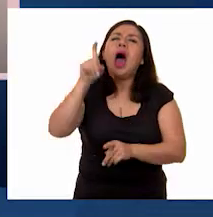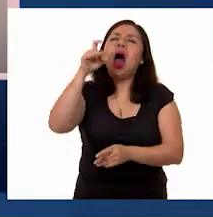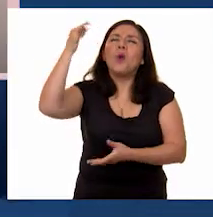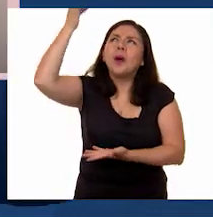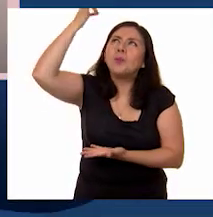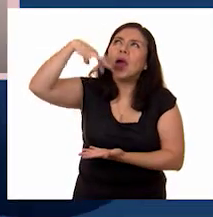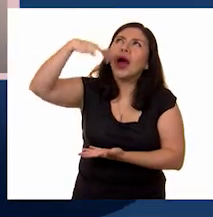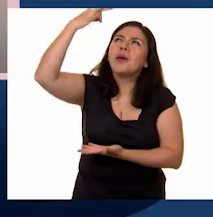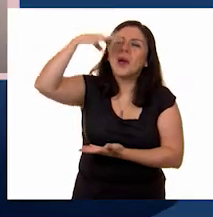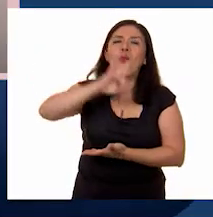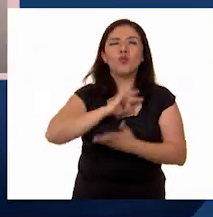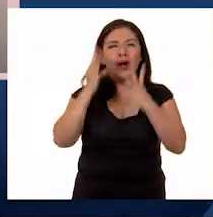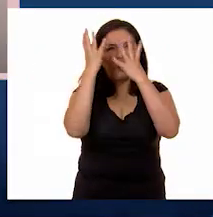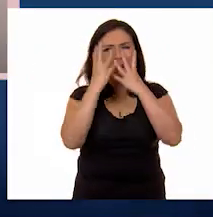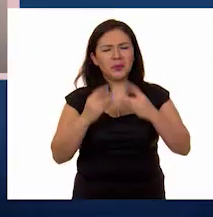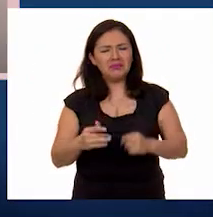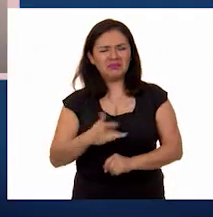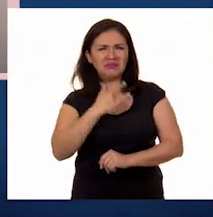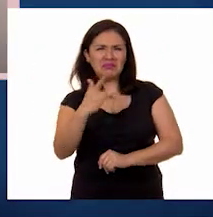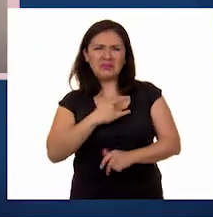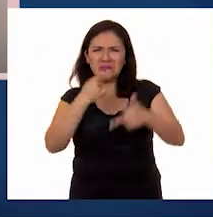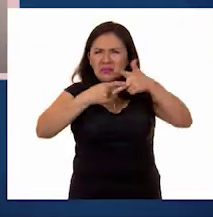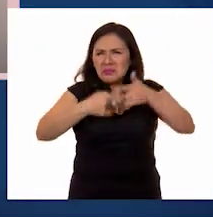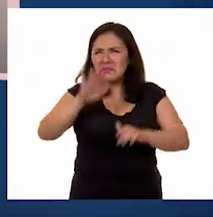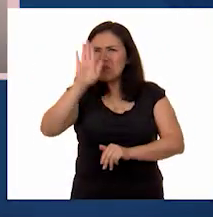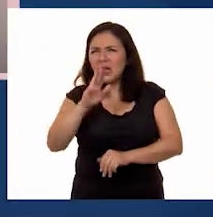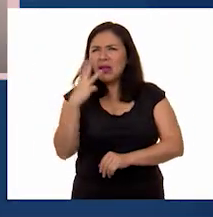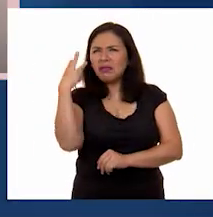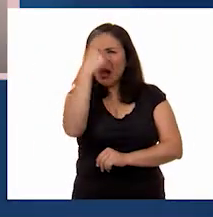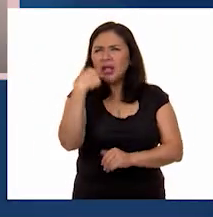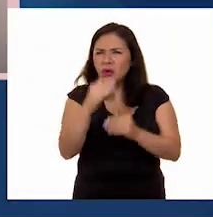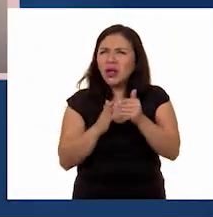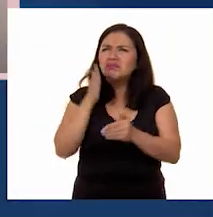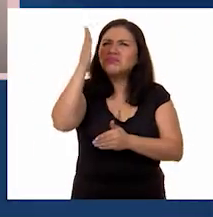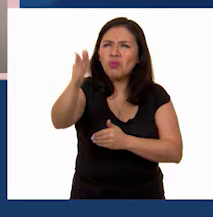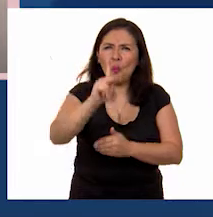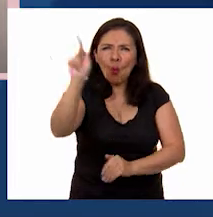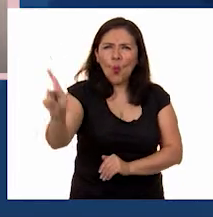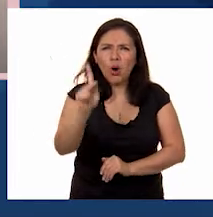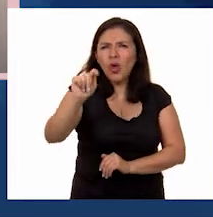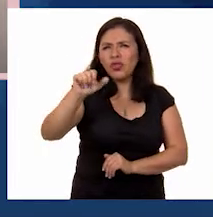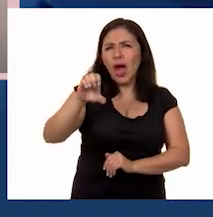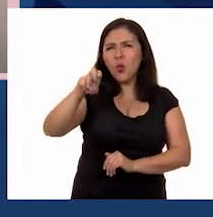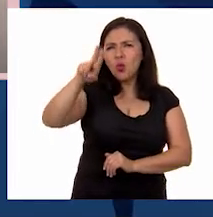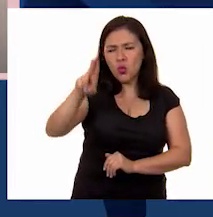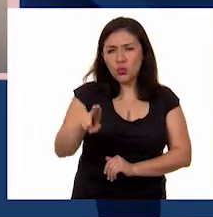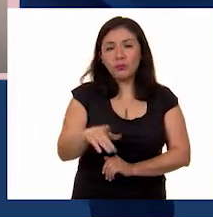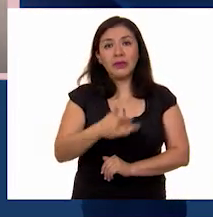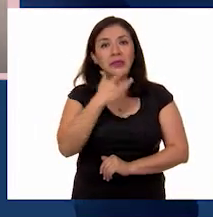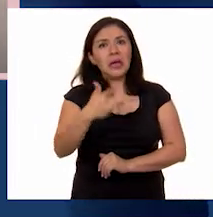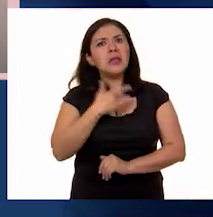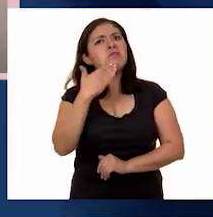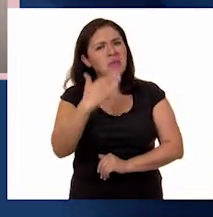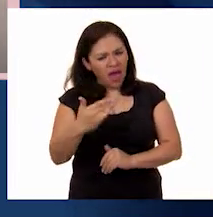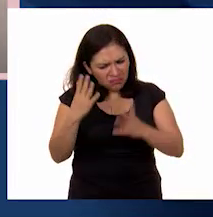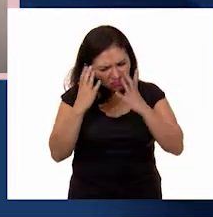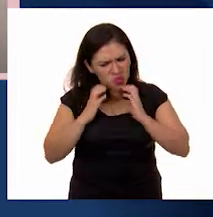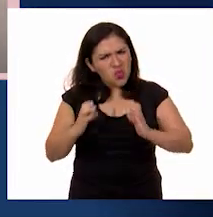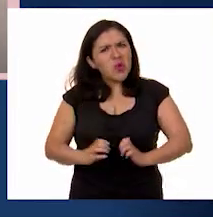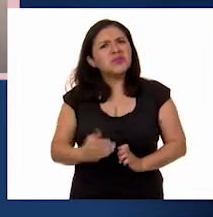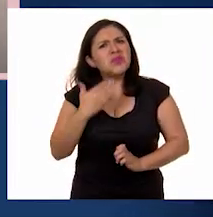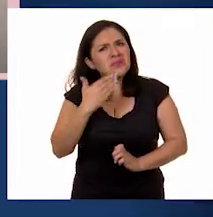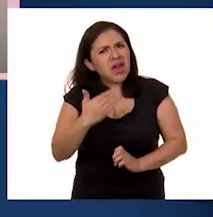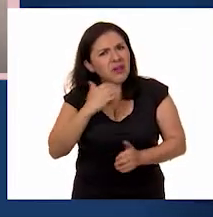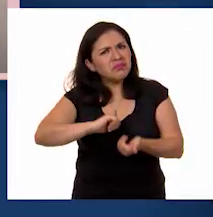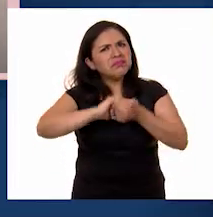todo. Calculó que antes de 3 horas estaría en Tacarú-Pucú. El bienestar avanzaba y con él